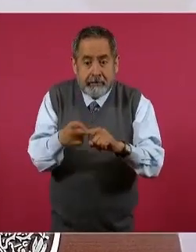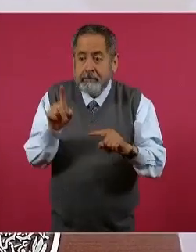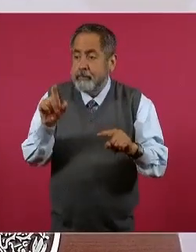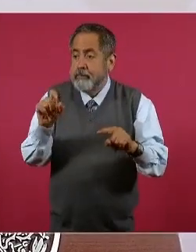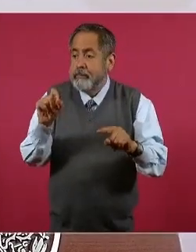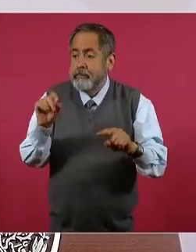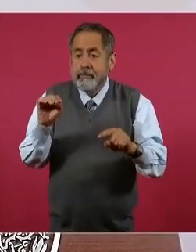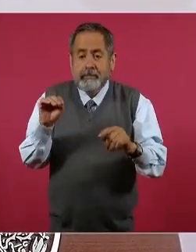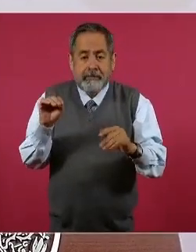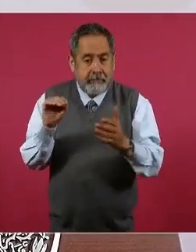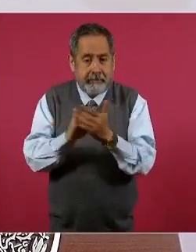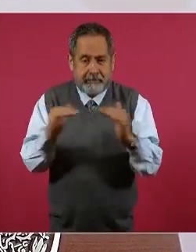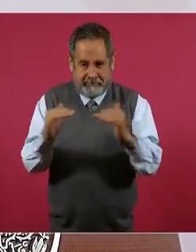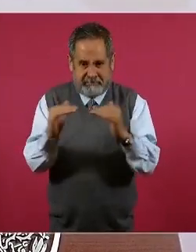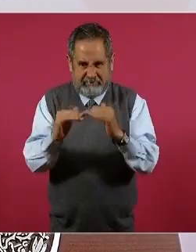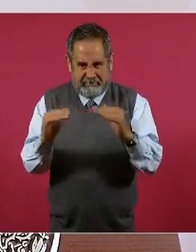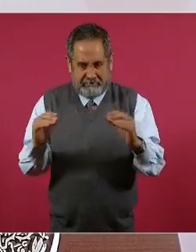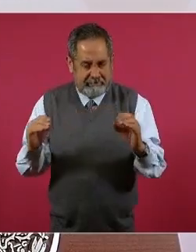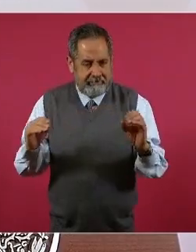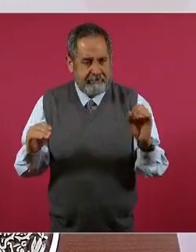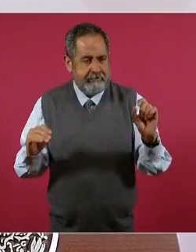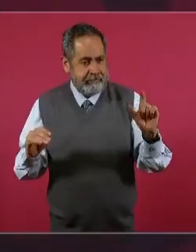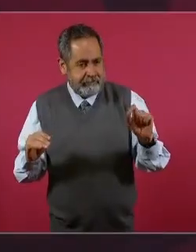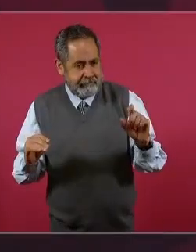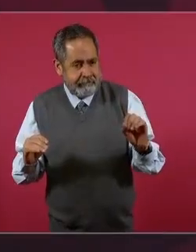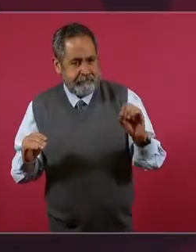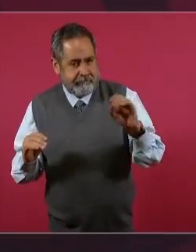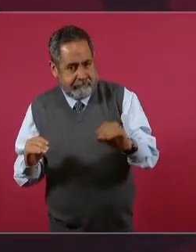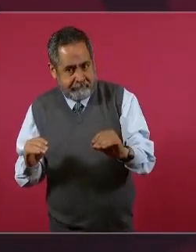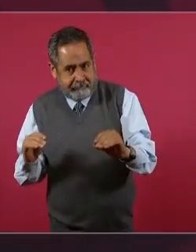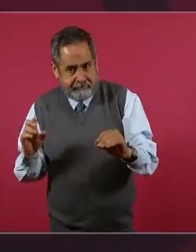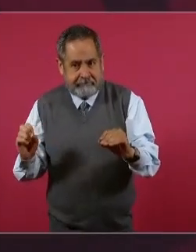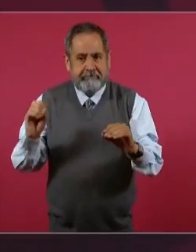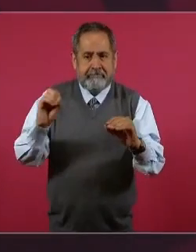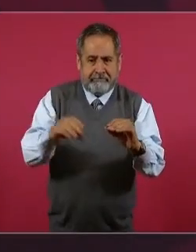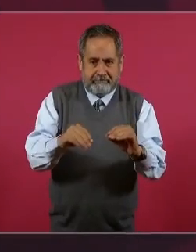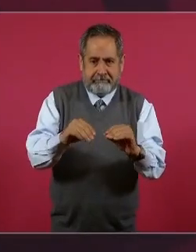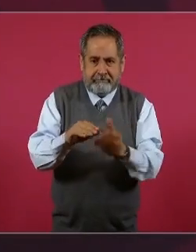el equivalente, es decir, 20 mil